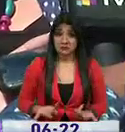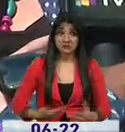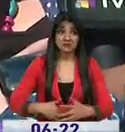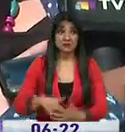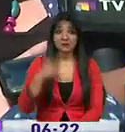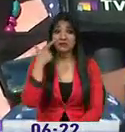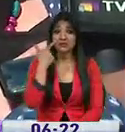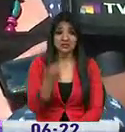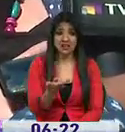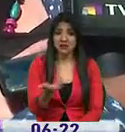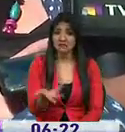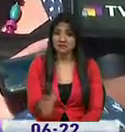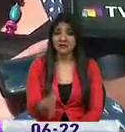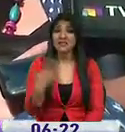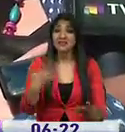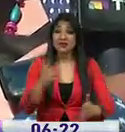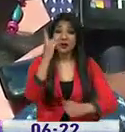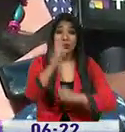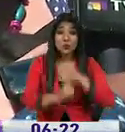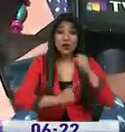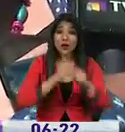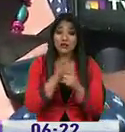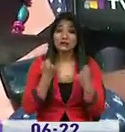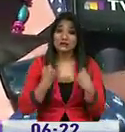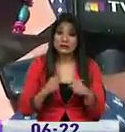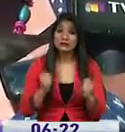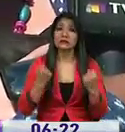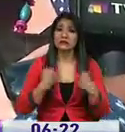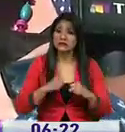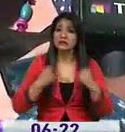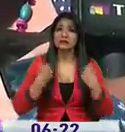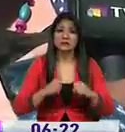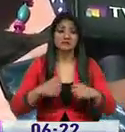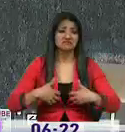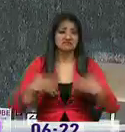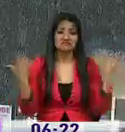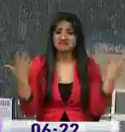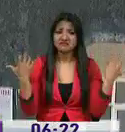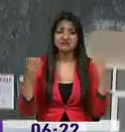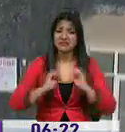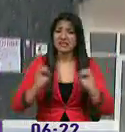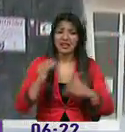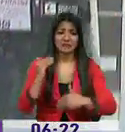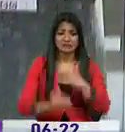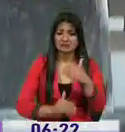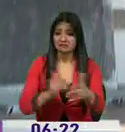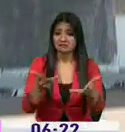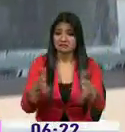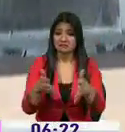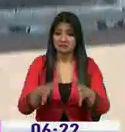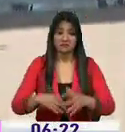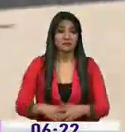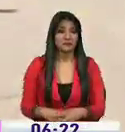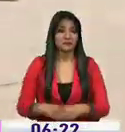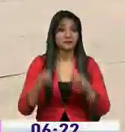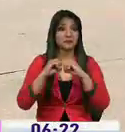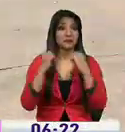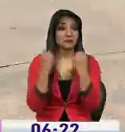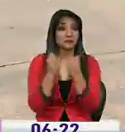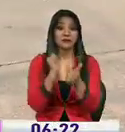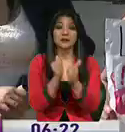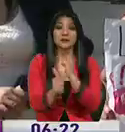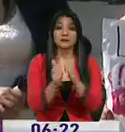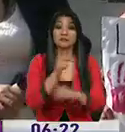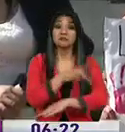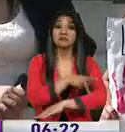hace nada. Ya vamos un año y es indignante ver esto. Mientras tanto, en la Concentración Deportiva de Pichincha